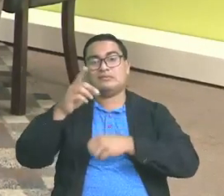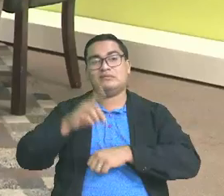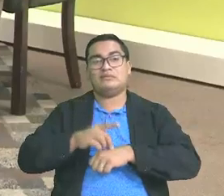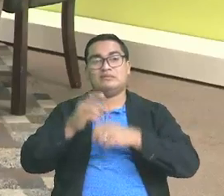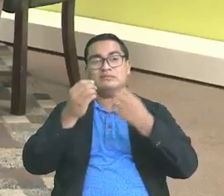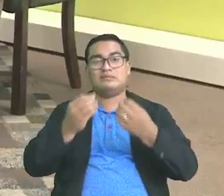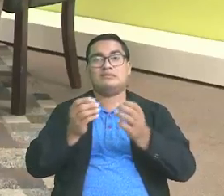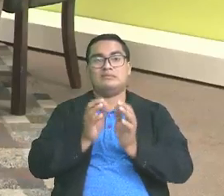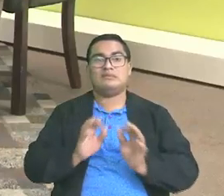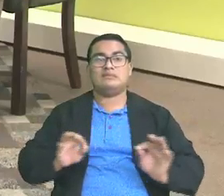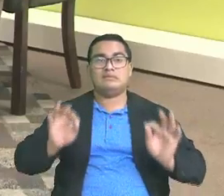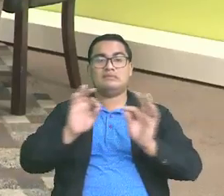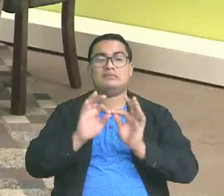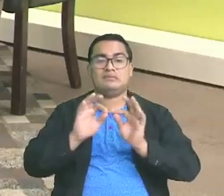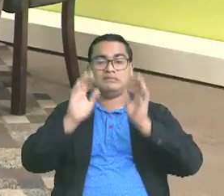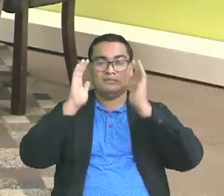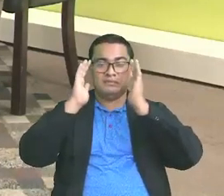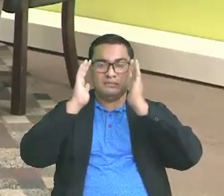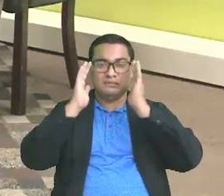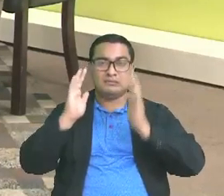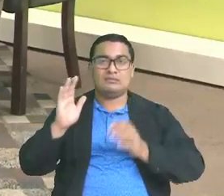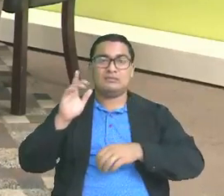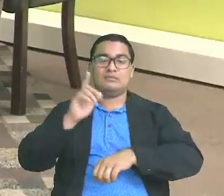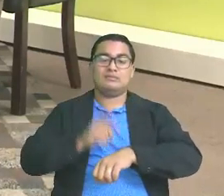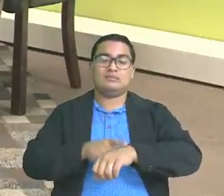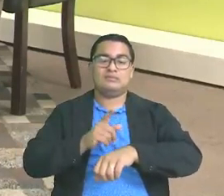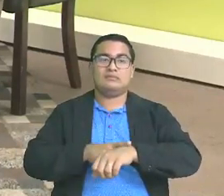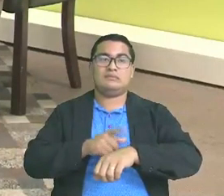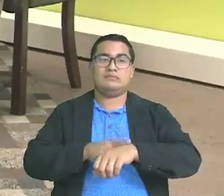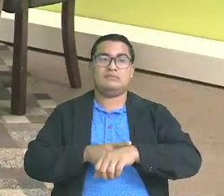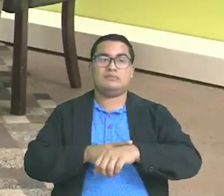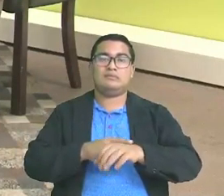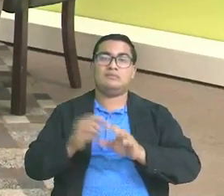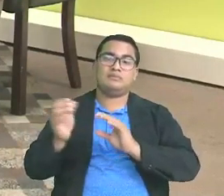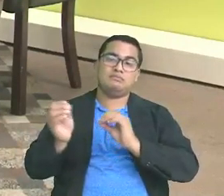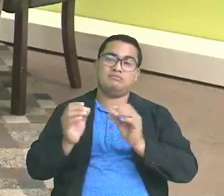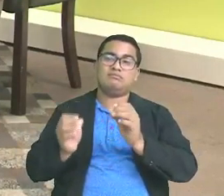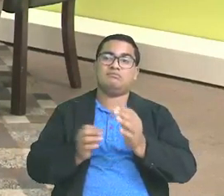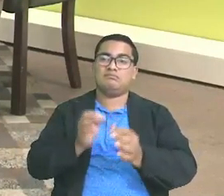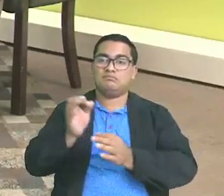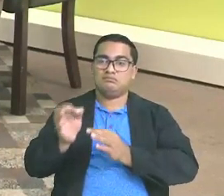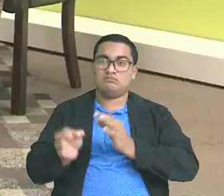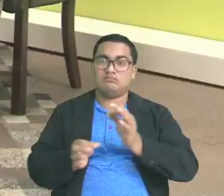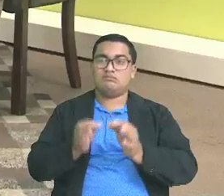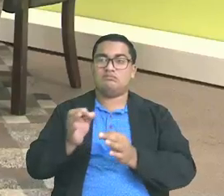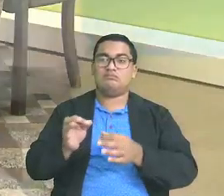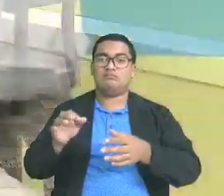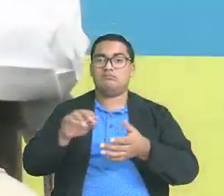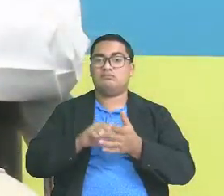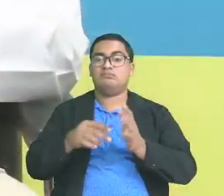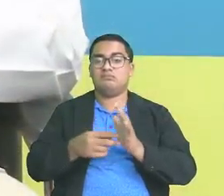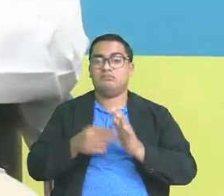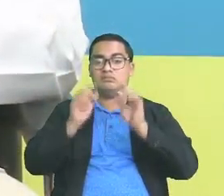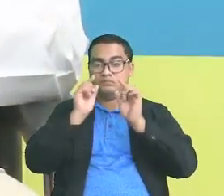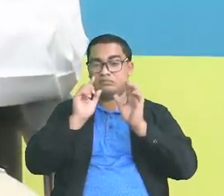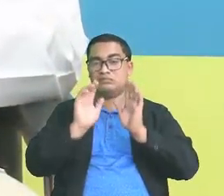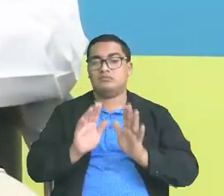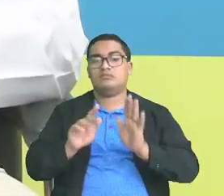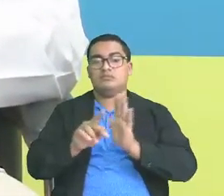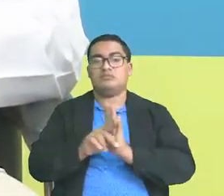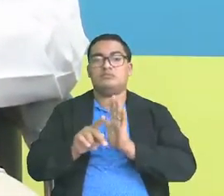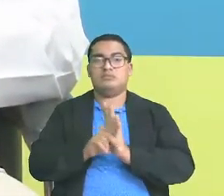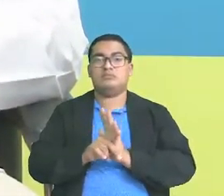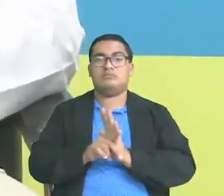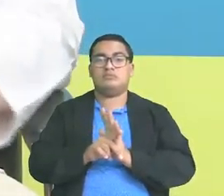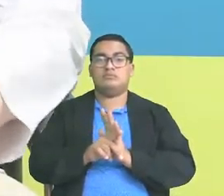importante también, y dedicando el tiempo para conversar y explicarle los signos de peligro, nosotros disminuimos el